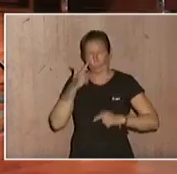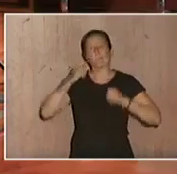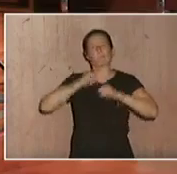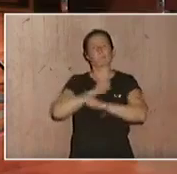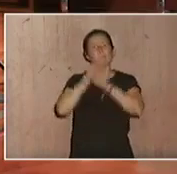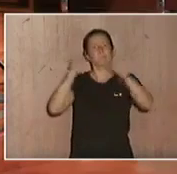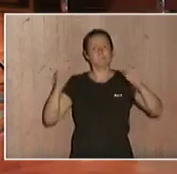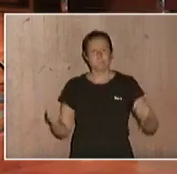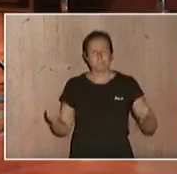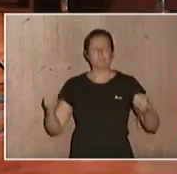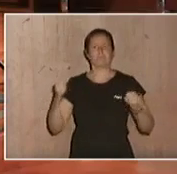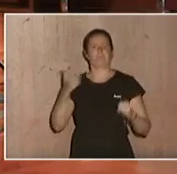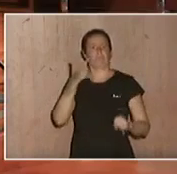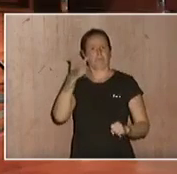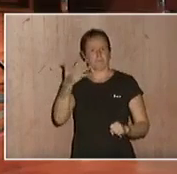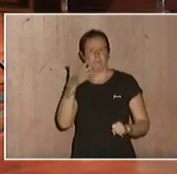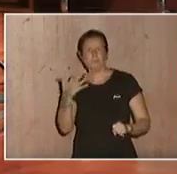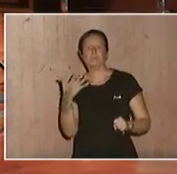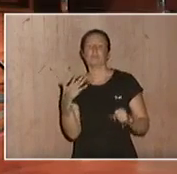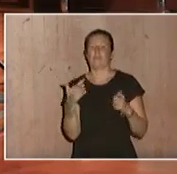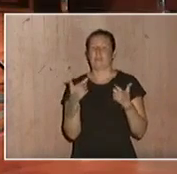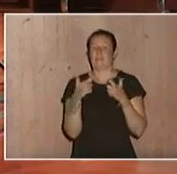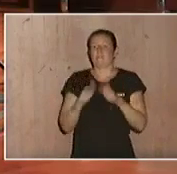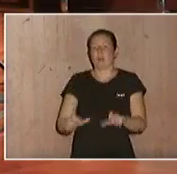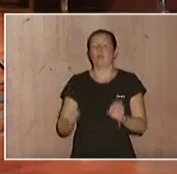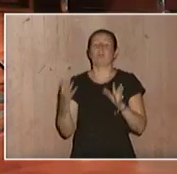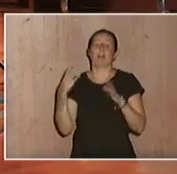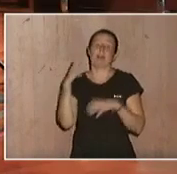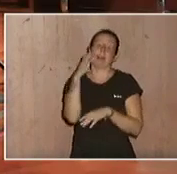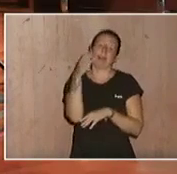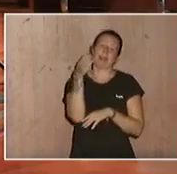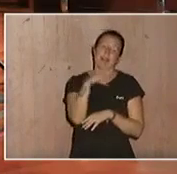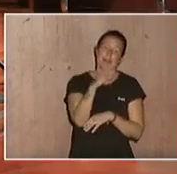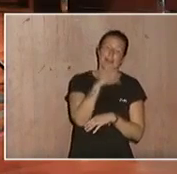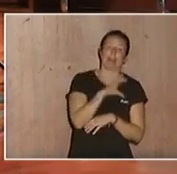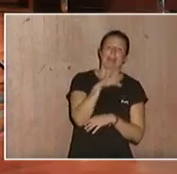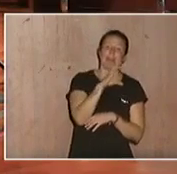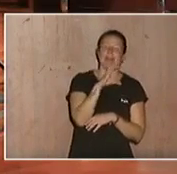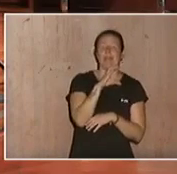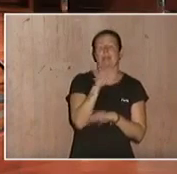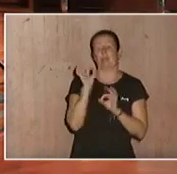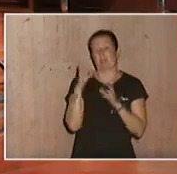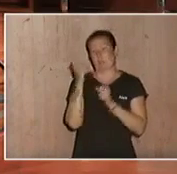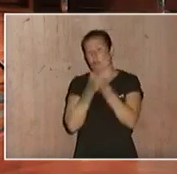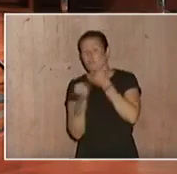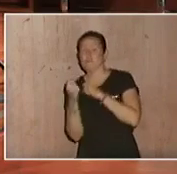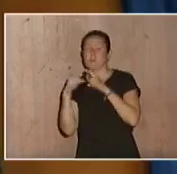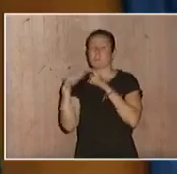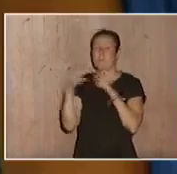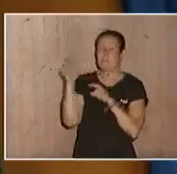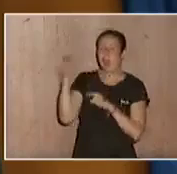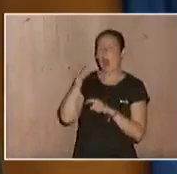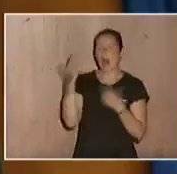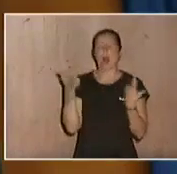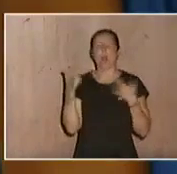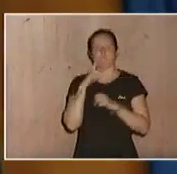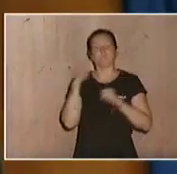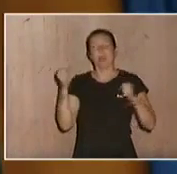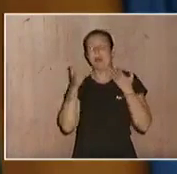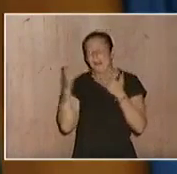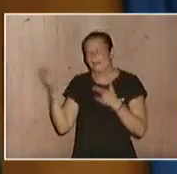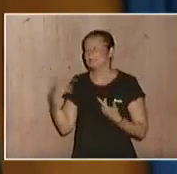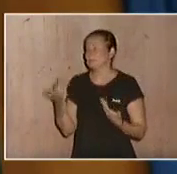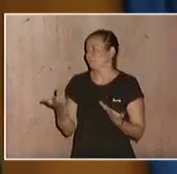y el prestigio que la Facultad de Ciencias Económicas y Empresariales goza hoy en día. Merci beaucoup,